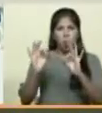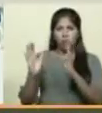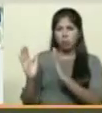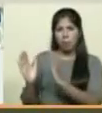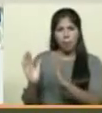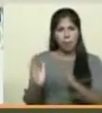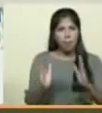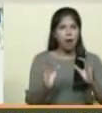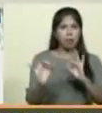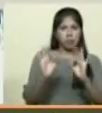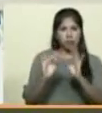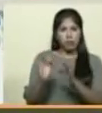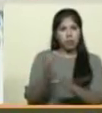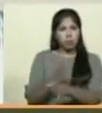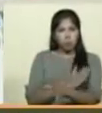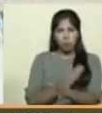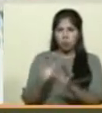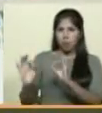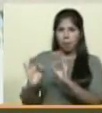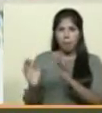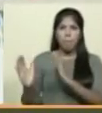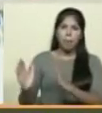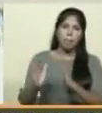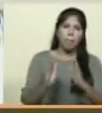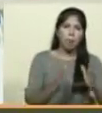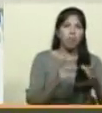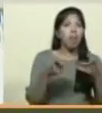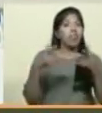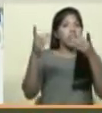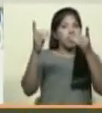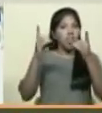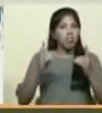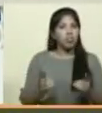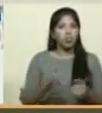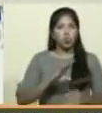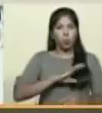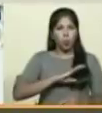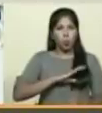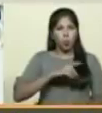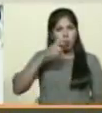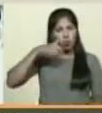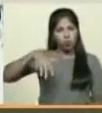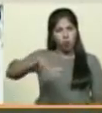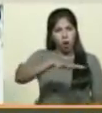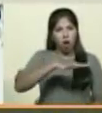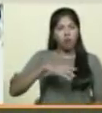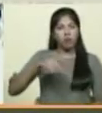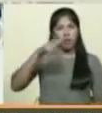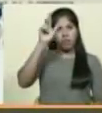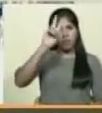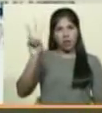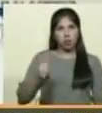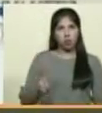organizado, bien administrado para la decisión del pueblo todo de Venezuela.